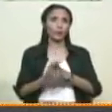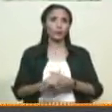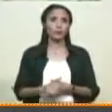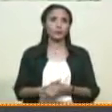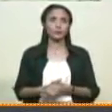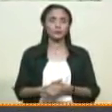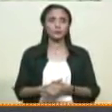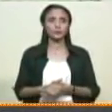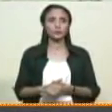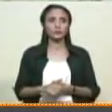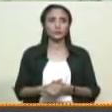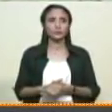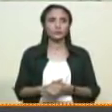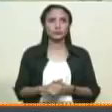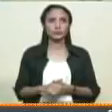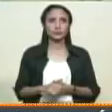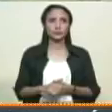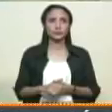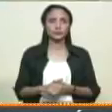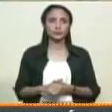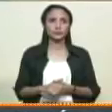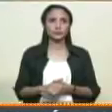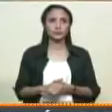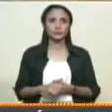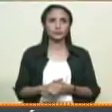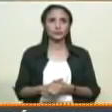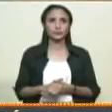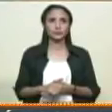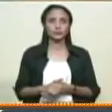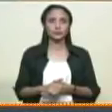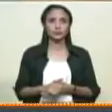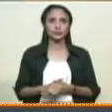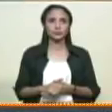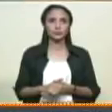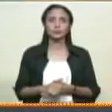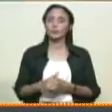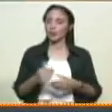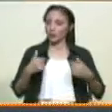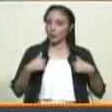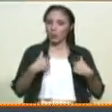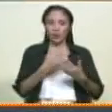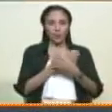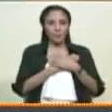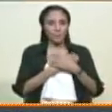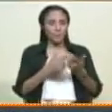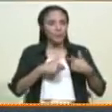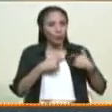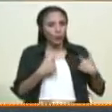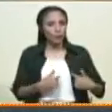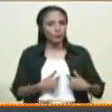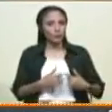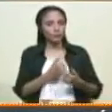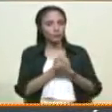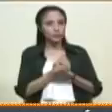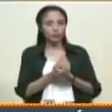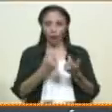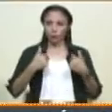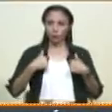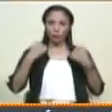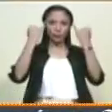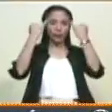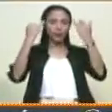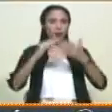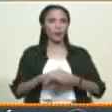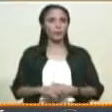toda. Además voy a decir que desde mi corazón yo no tenía ningún plan